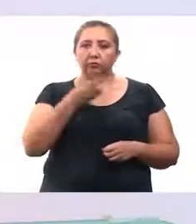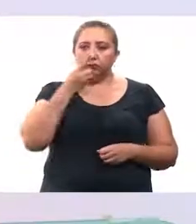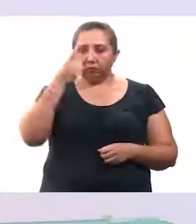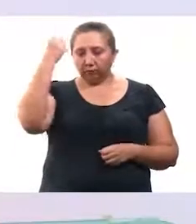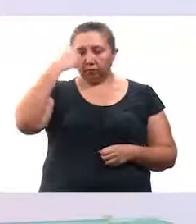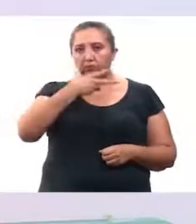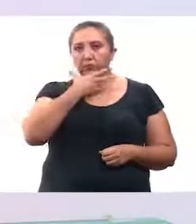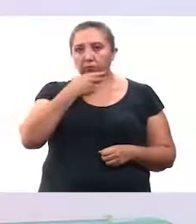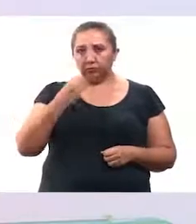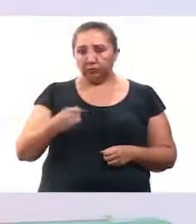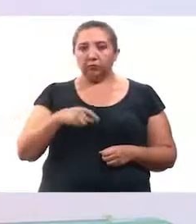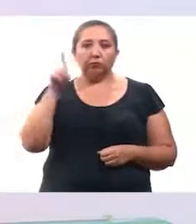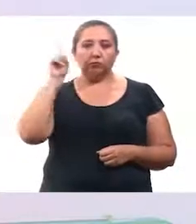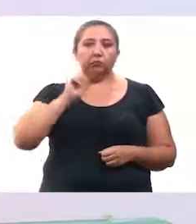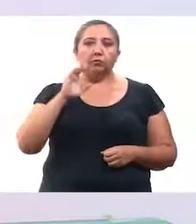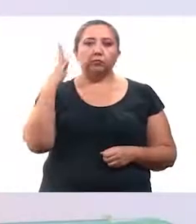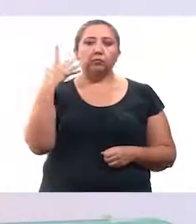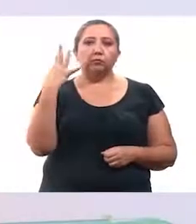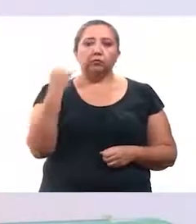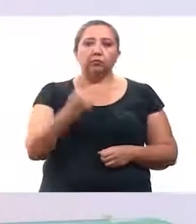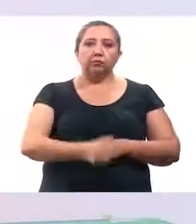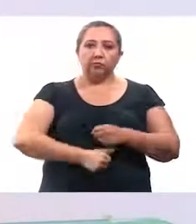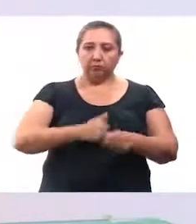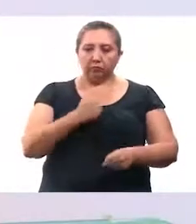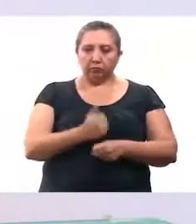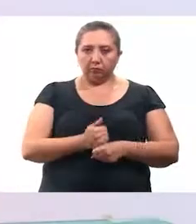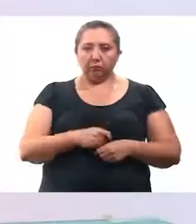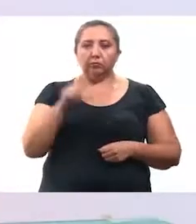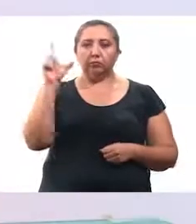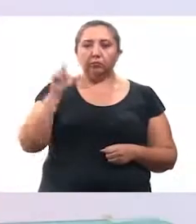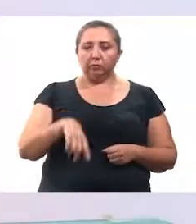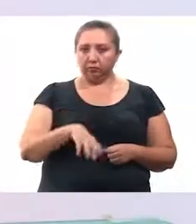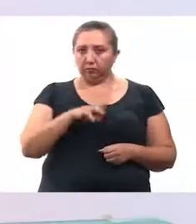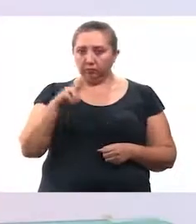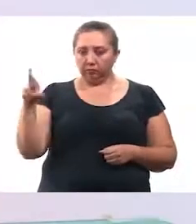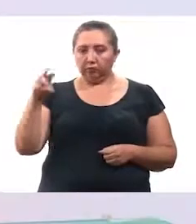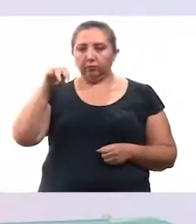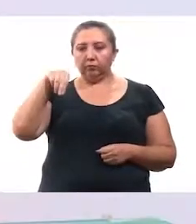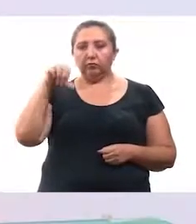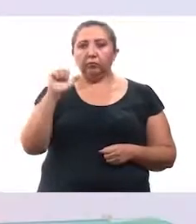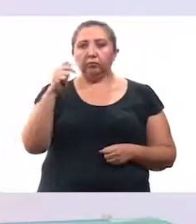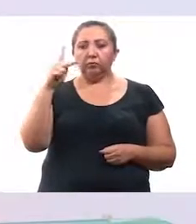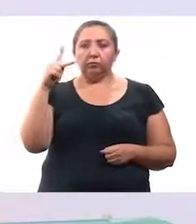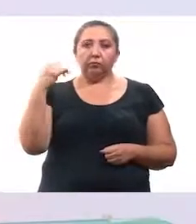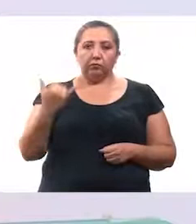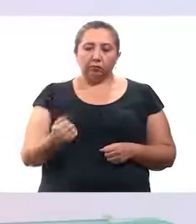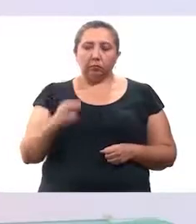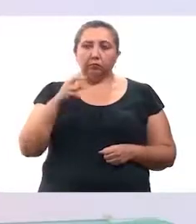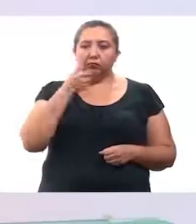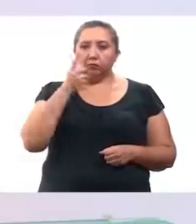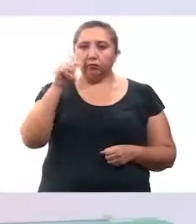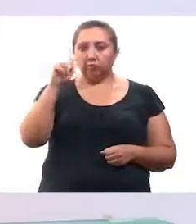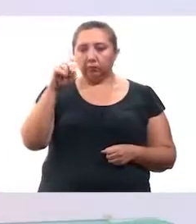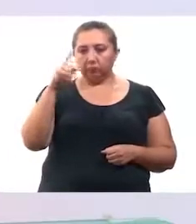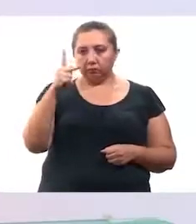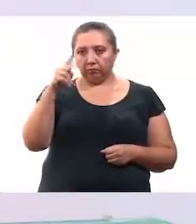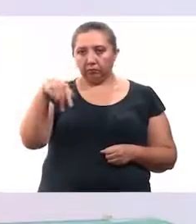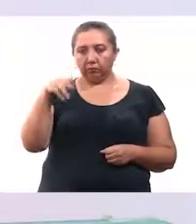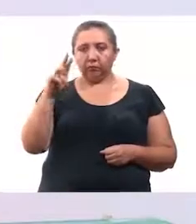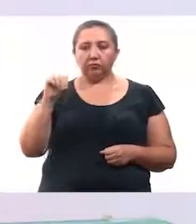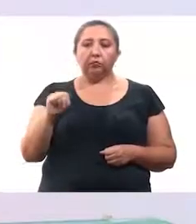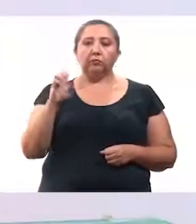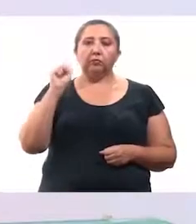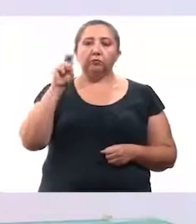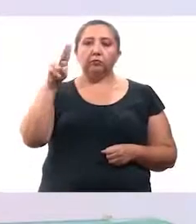aplicación para hombres y mujeres de 50 a 59 años de Quintana Roo, Mayapam, Copomá, Tepacam,